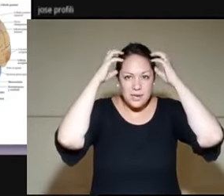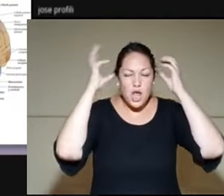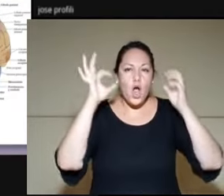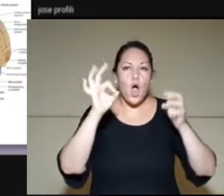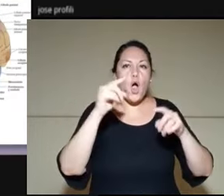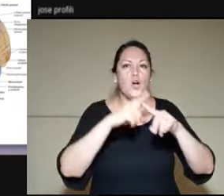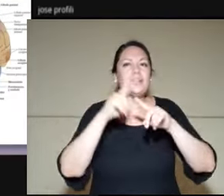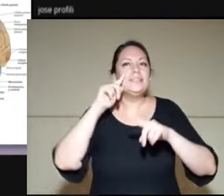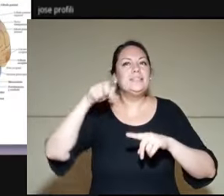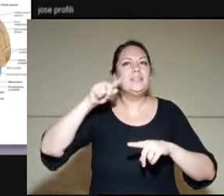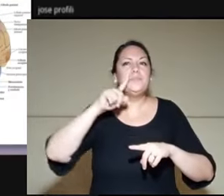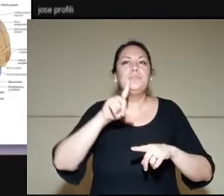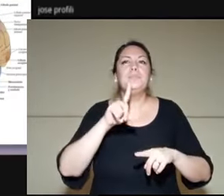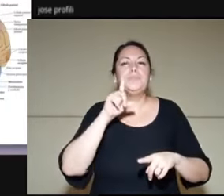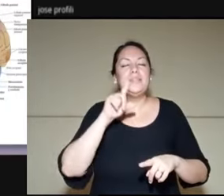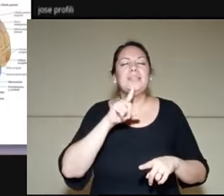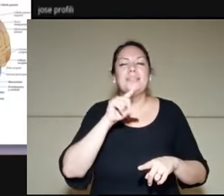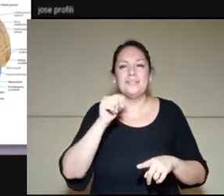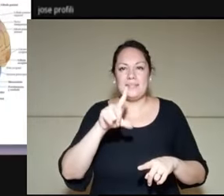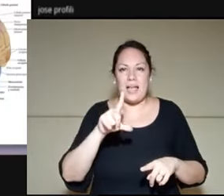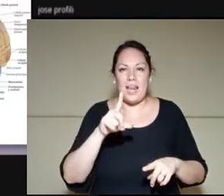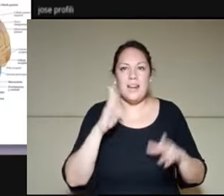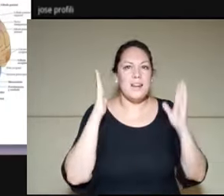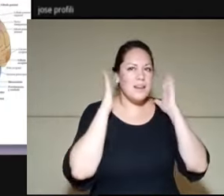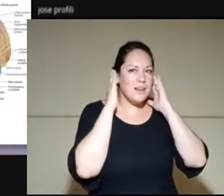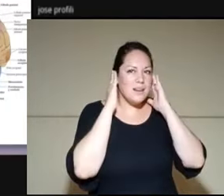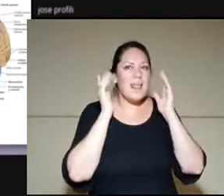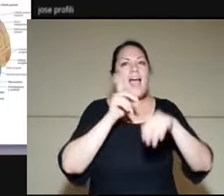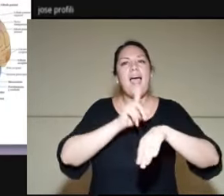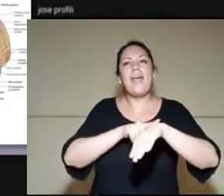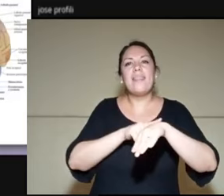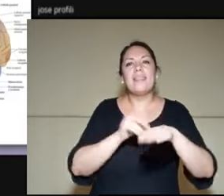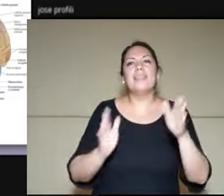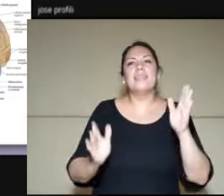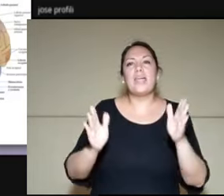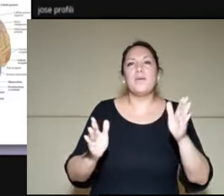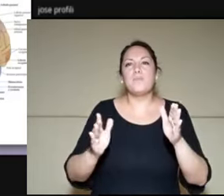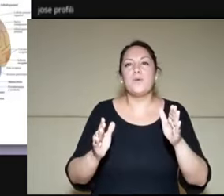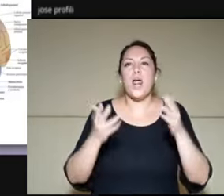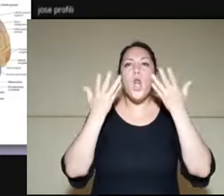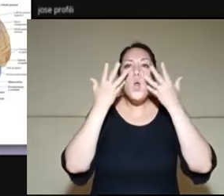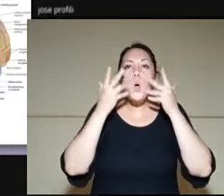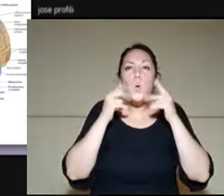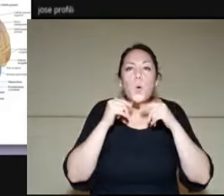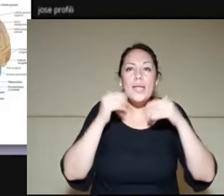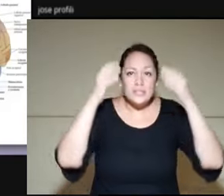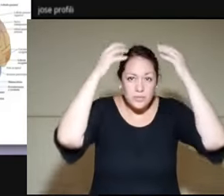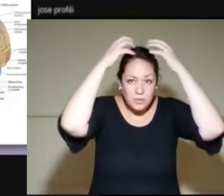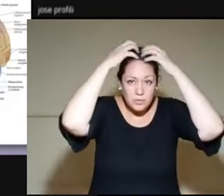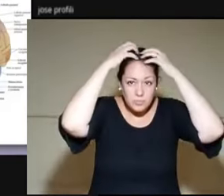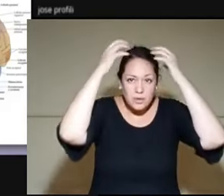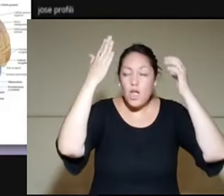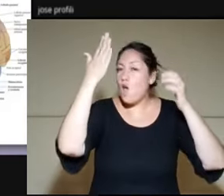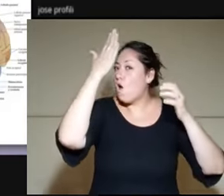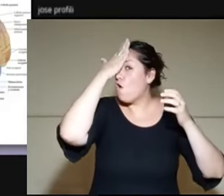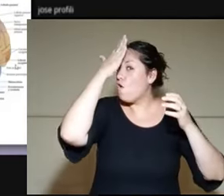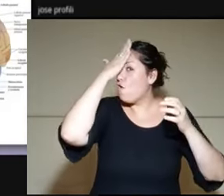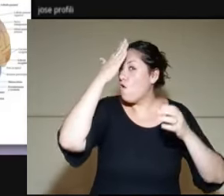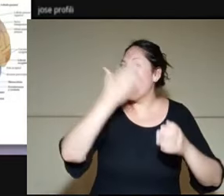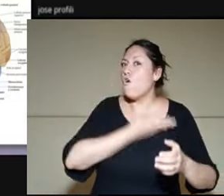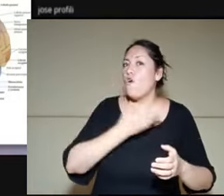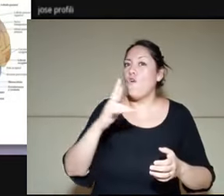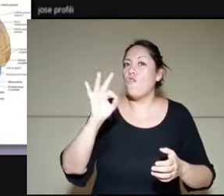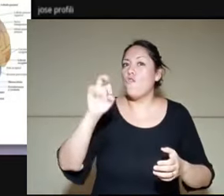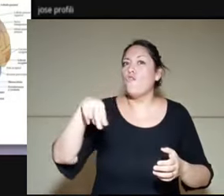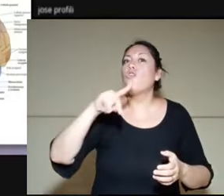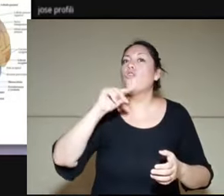temporal. Esos son mis 4 lóbulos. Por lo tanto, los huesos del cráneo también van a llevar el mismo nombre. El frontal,